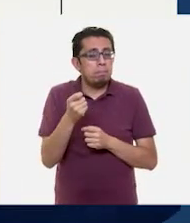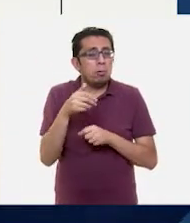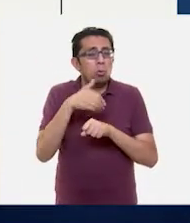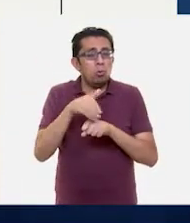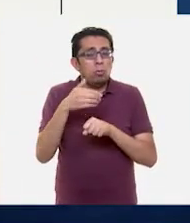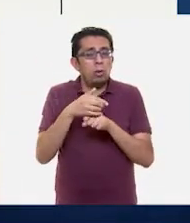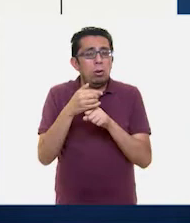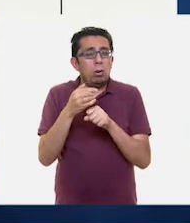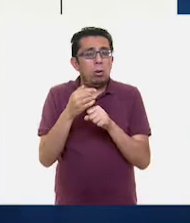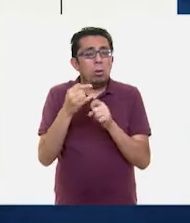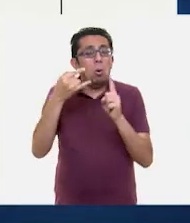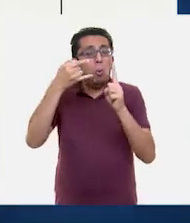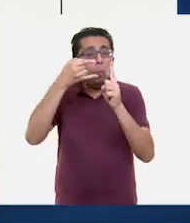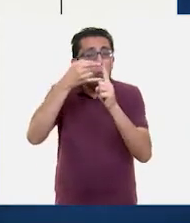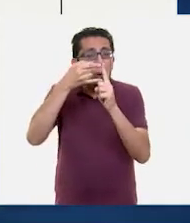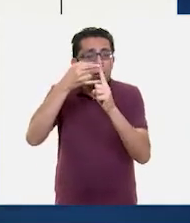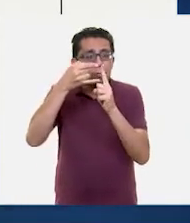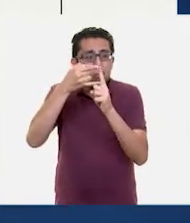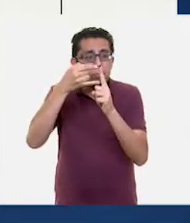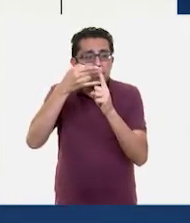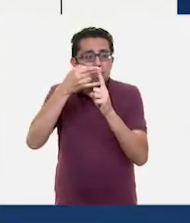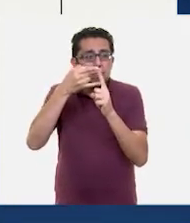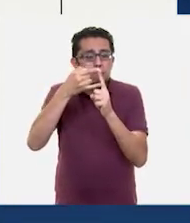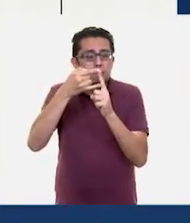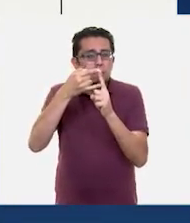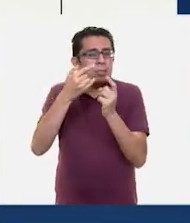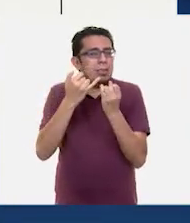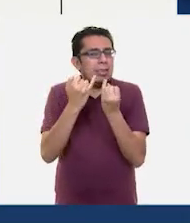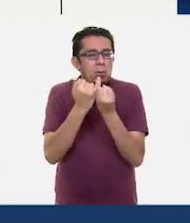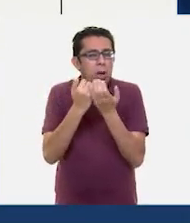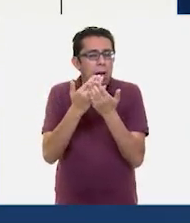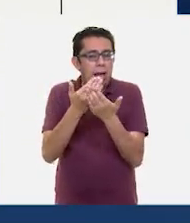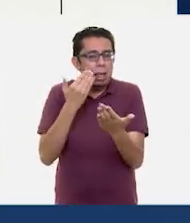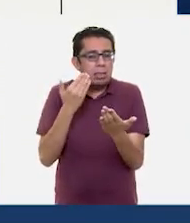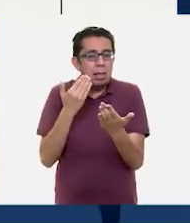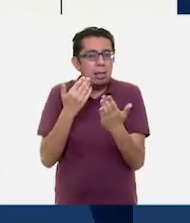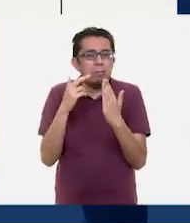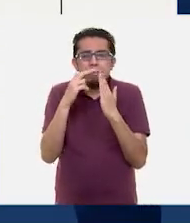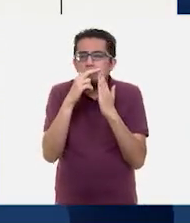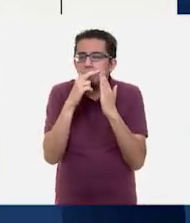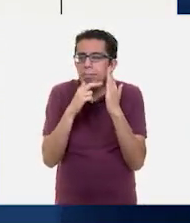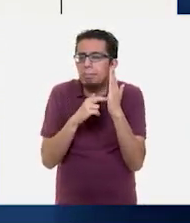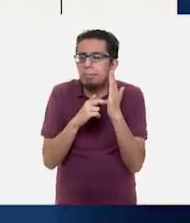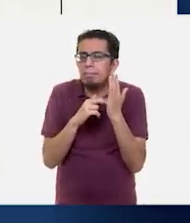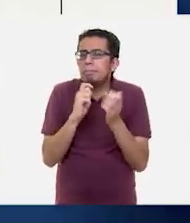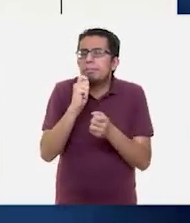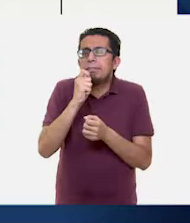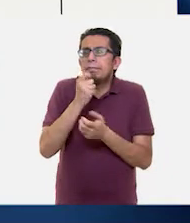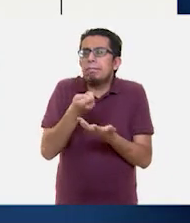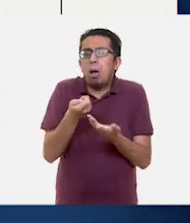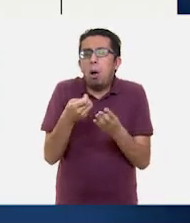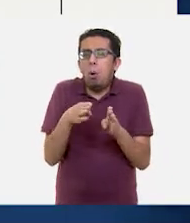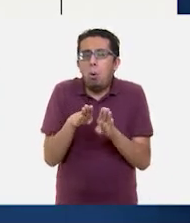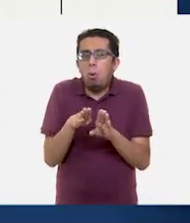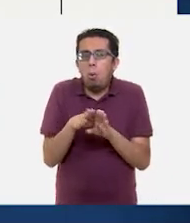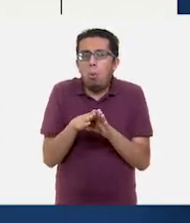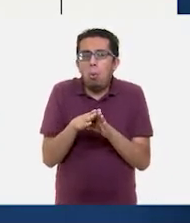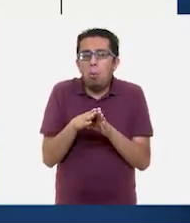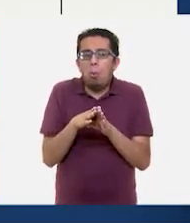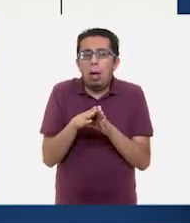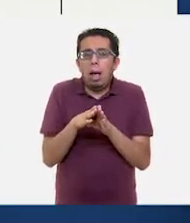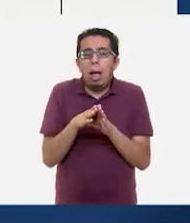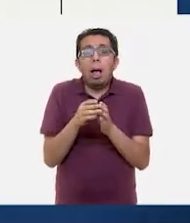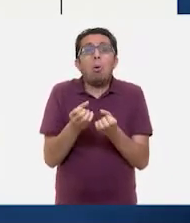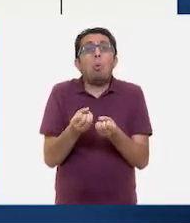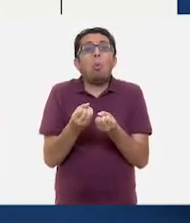números cuadrangulares. Y como en los casos anteriores, la regularidad se puede observar a partir del número